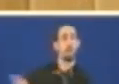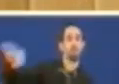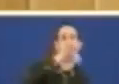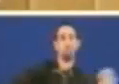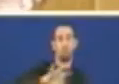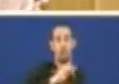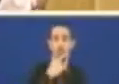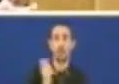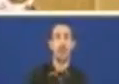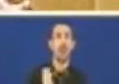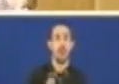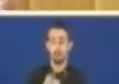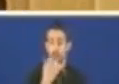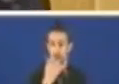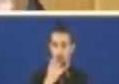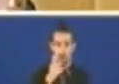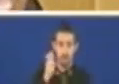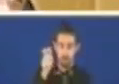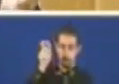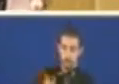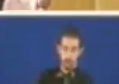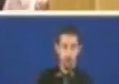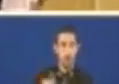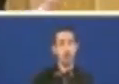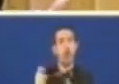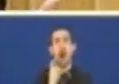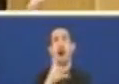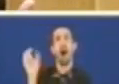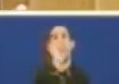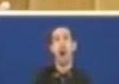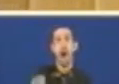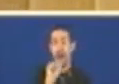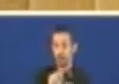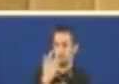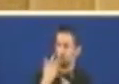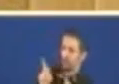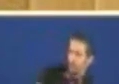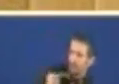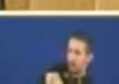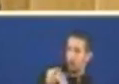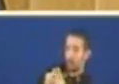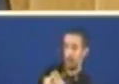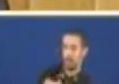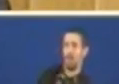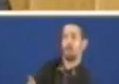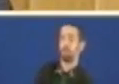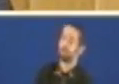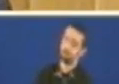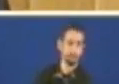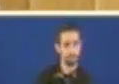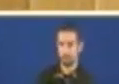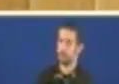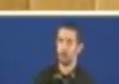máis frecuencia, porque a unha persoa que coñeces de moitos anos, home, non está ben enganala. Non está ben enganala, inda que seña